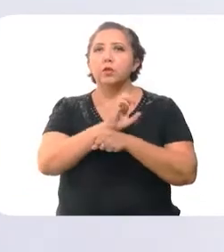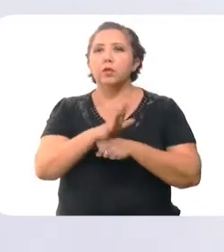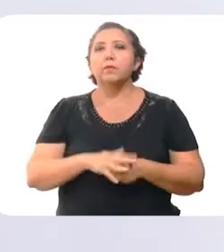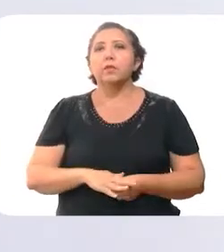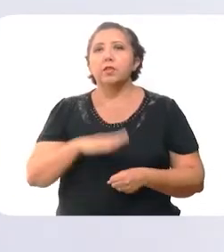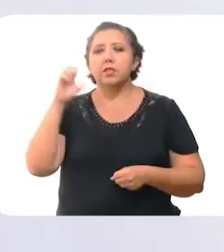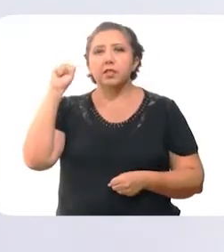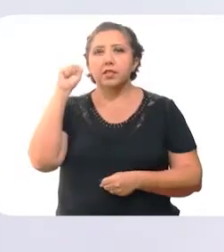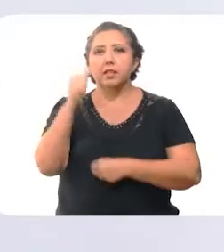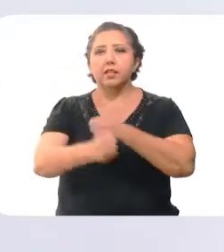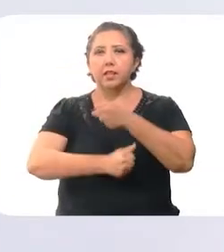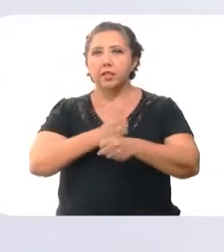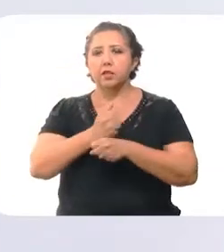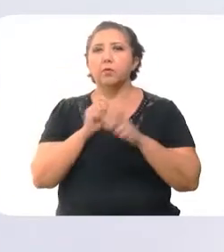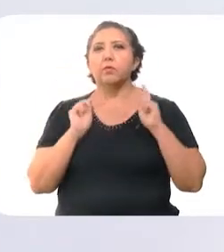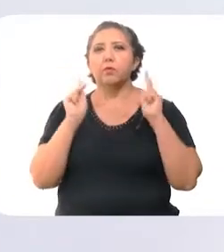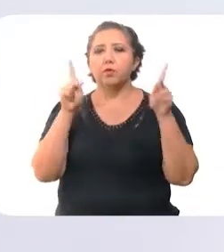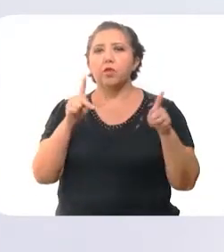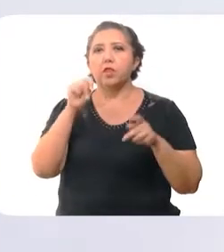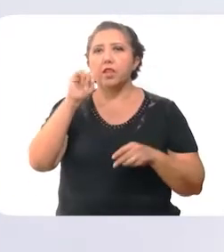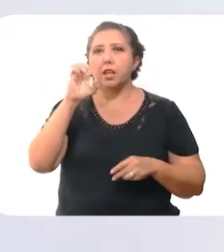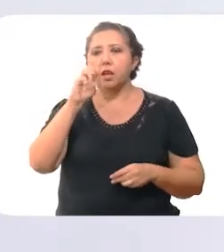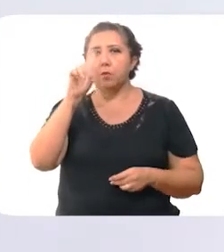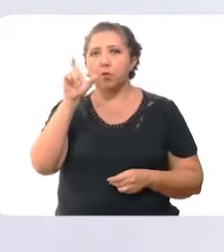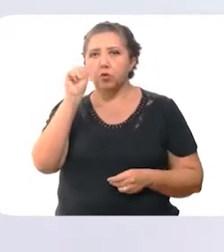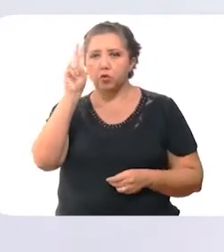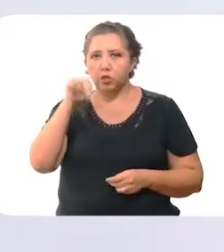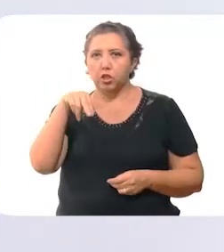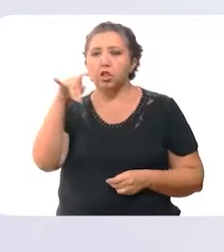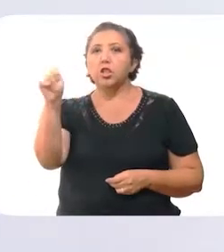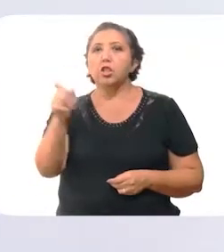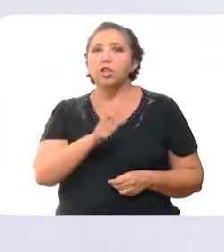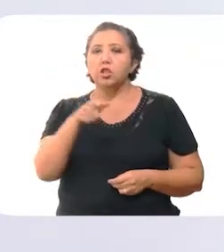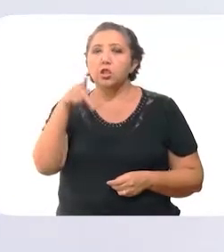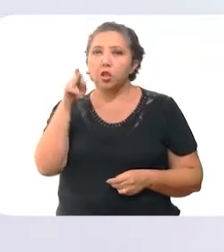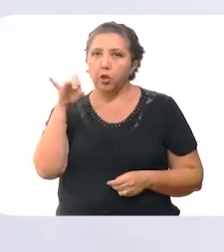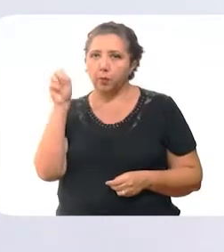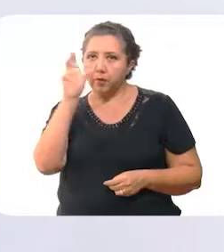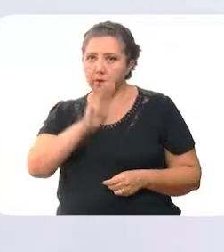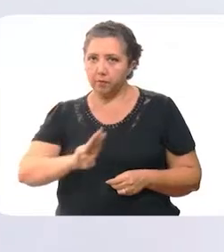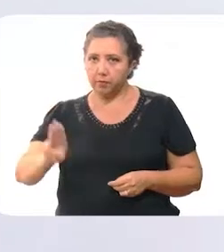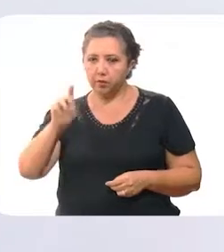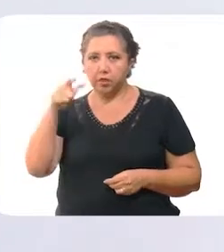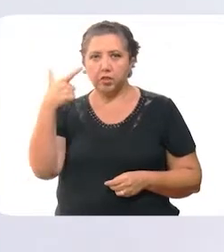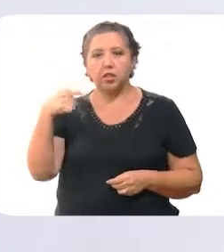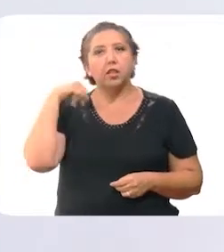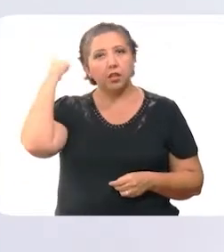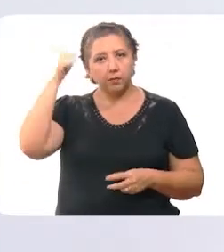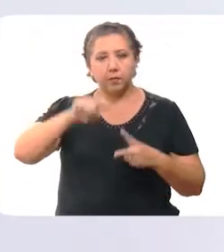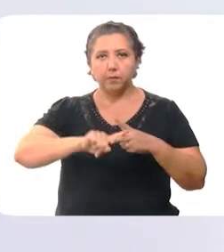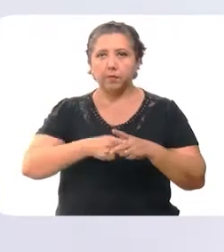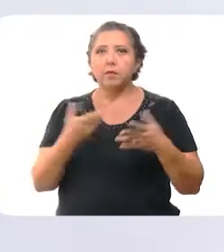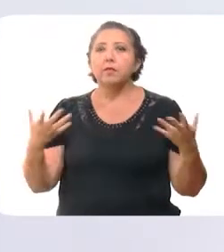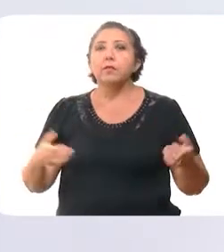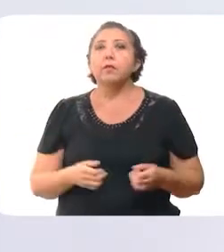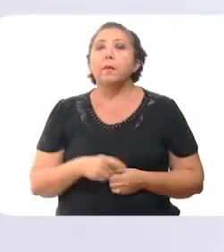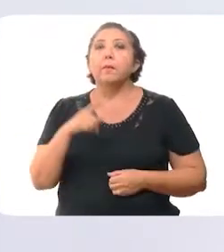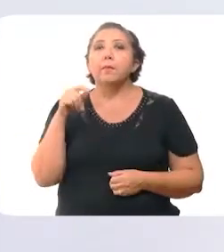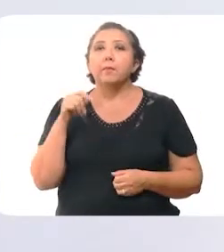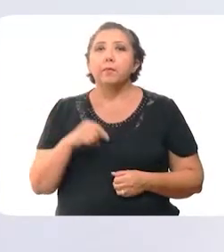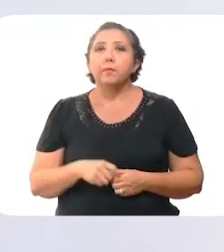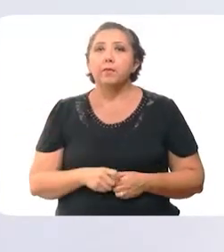para mayores de 60 años en Progreso, Temozón y Tixcocop. El miércoles 7 de abril se comenzaron a aplicar